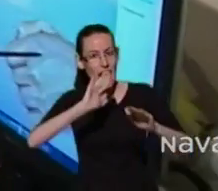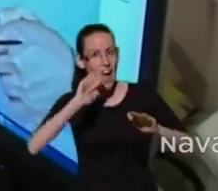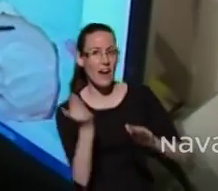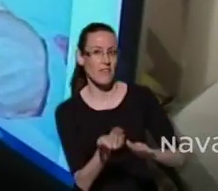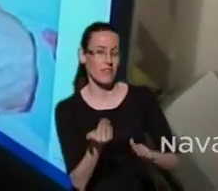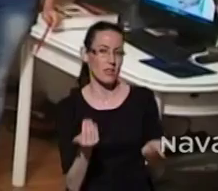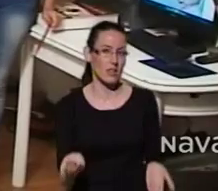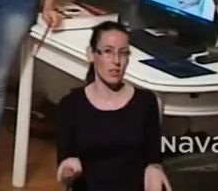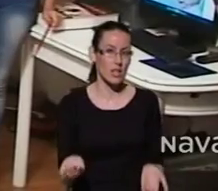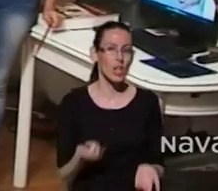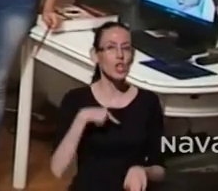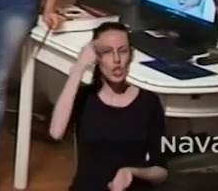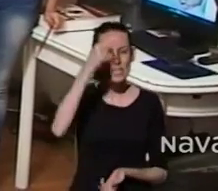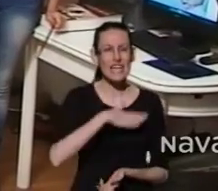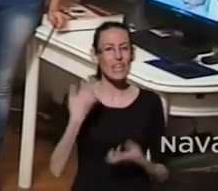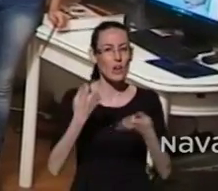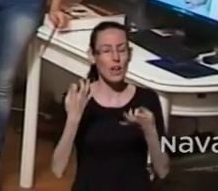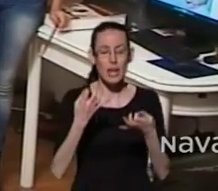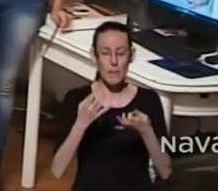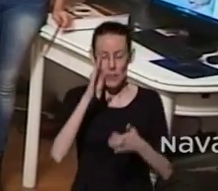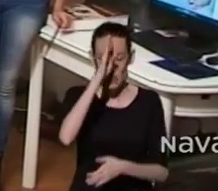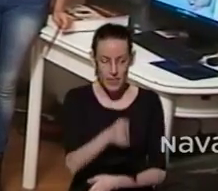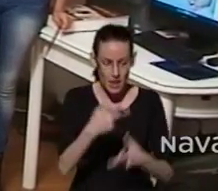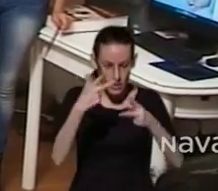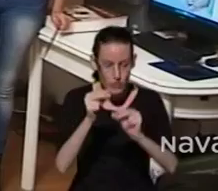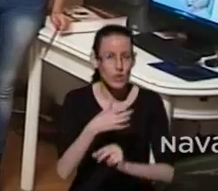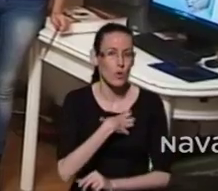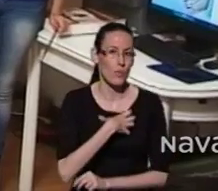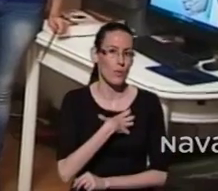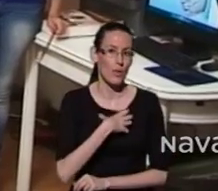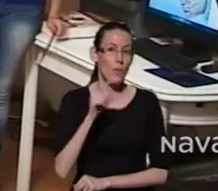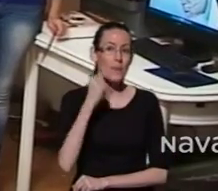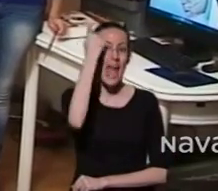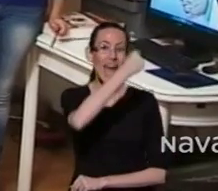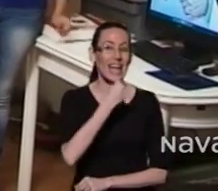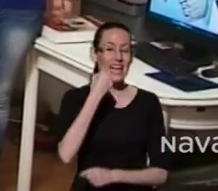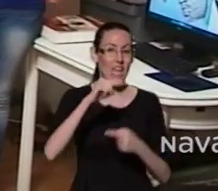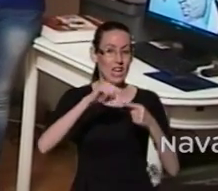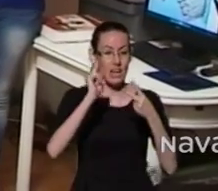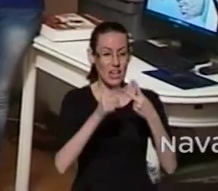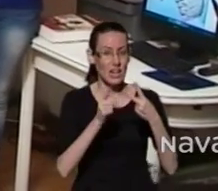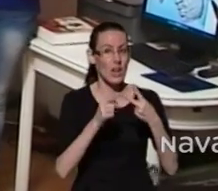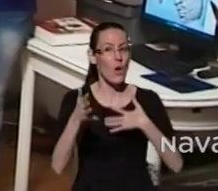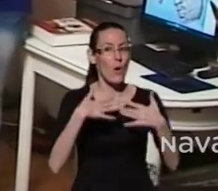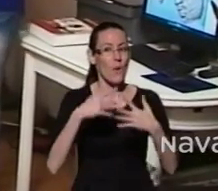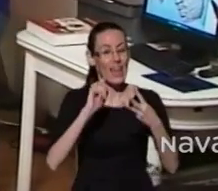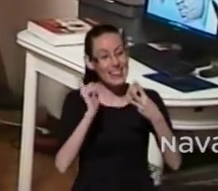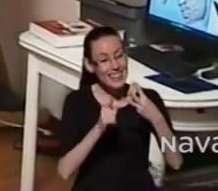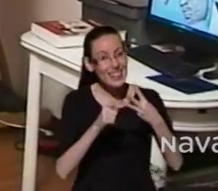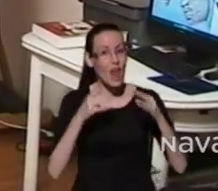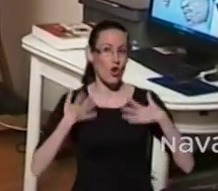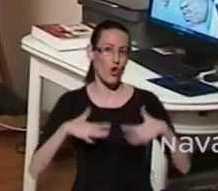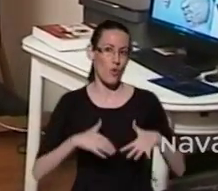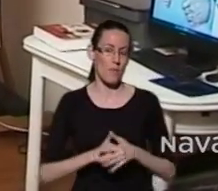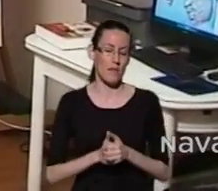es lo que quiero, no puedo terminarlo desde un principio. Tenemos que ir primero las caras, después las manos y el siguiente proceso ya serán los ropajes. Bueno, pues ahora,